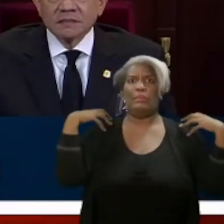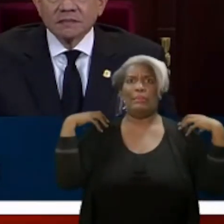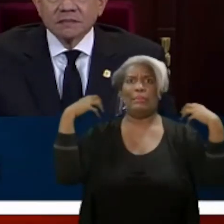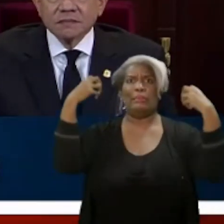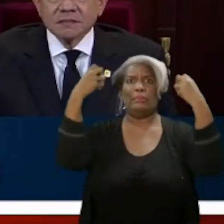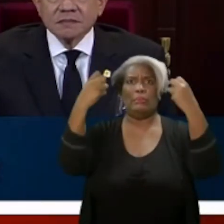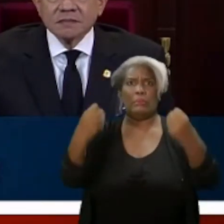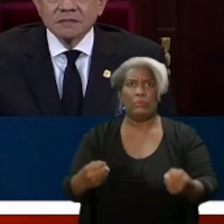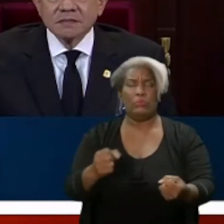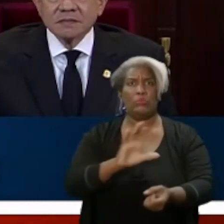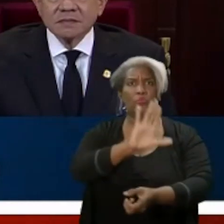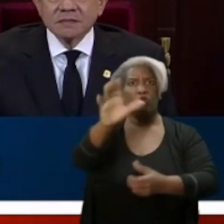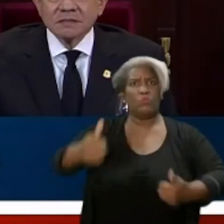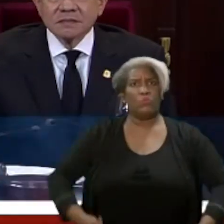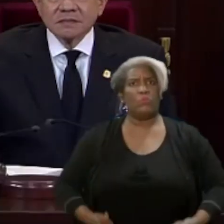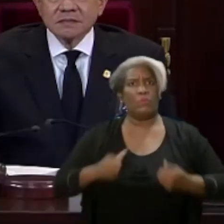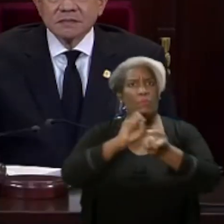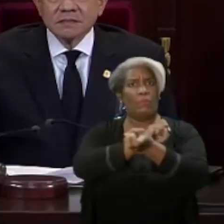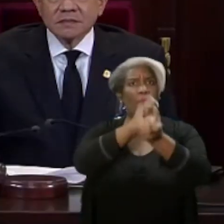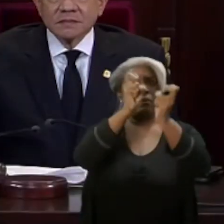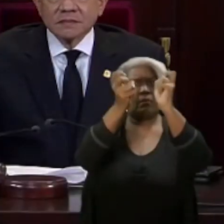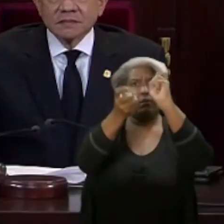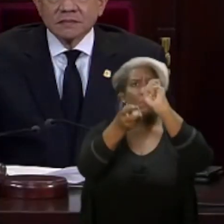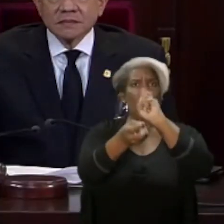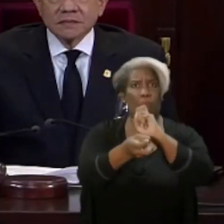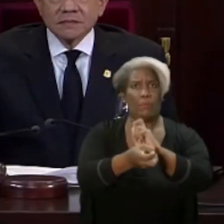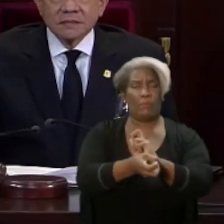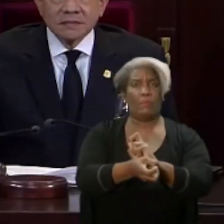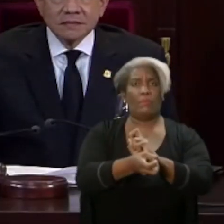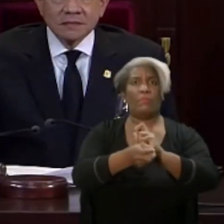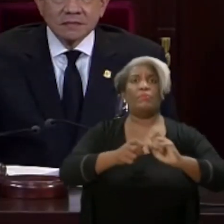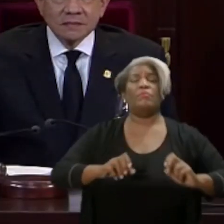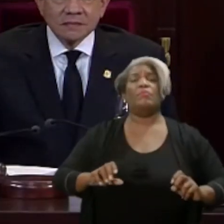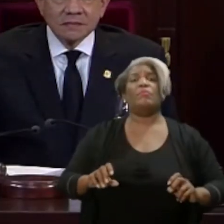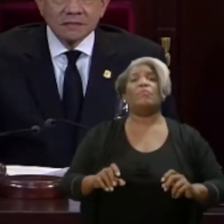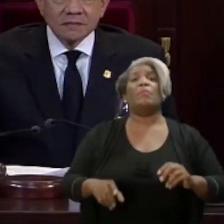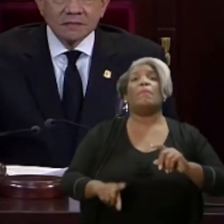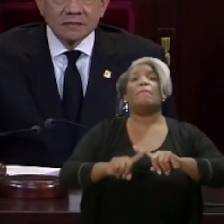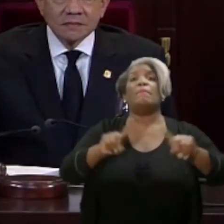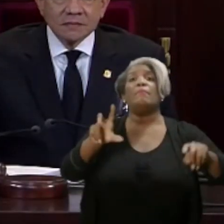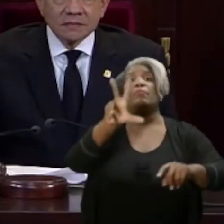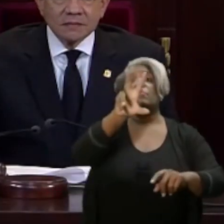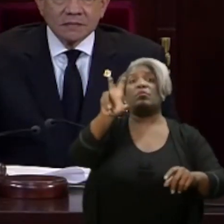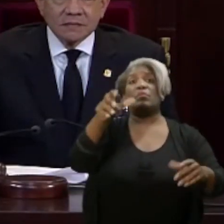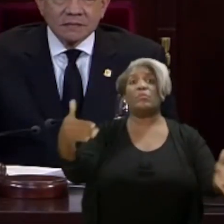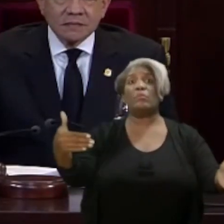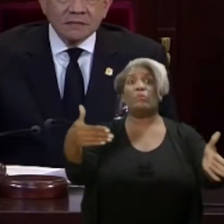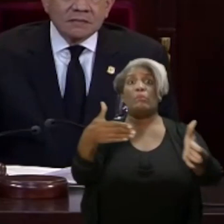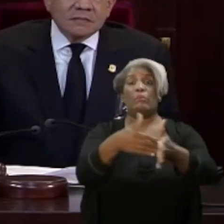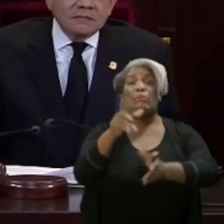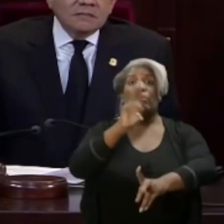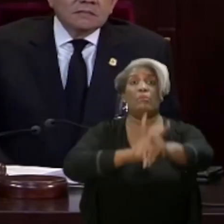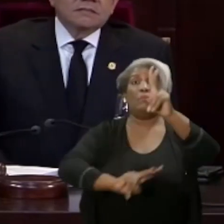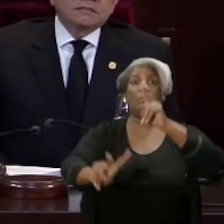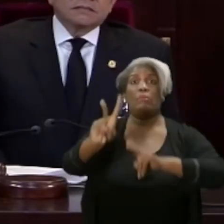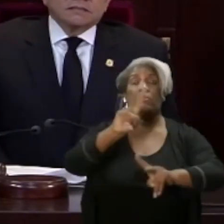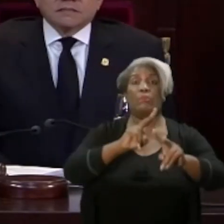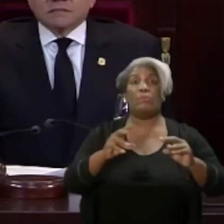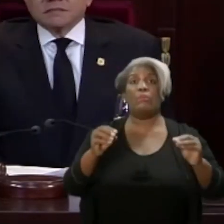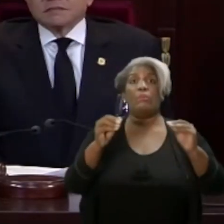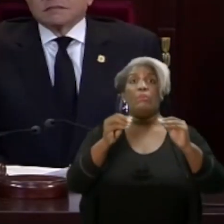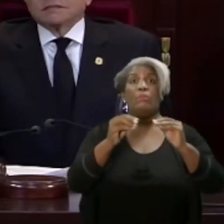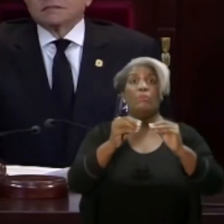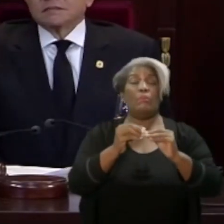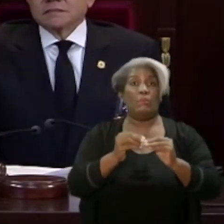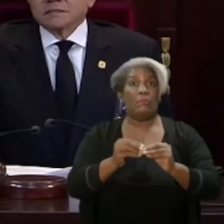tu Estilo de Vida, que ha visitado 18 provincias, llegando a más de 300.000 personas con más de 100.000 consultas